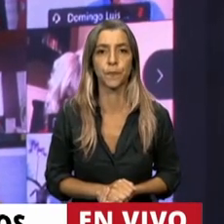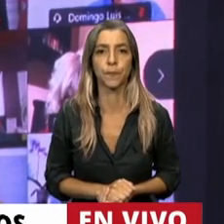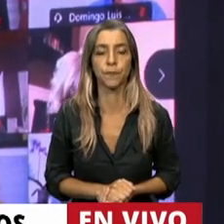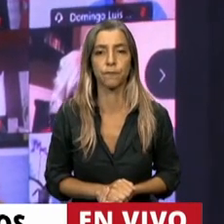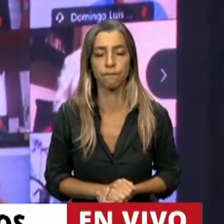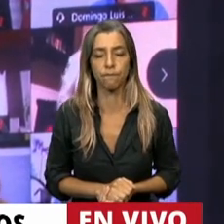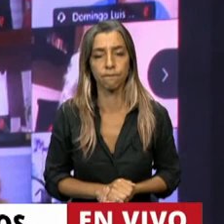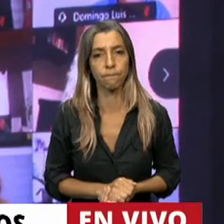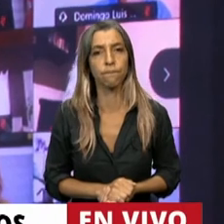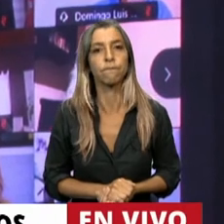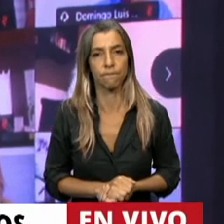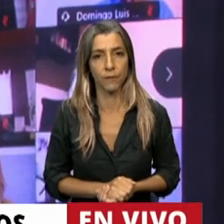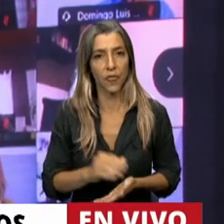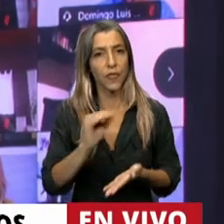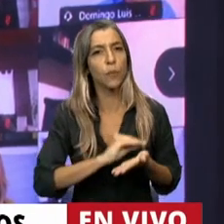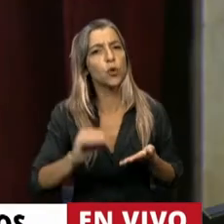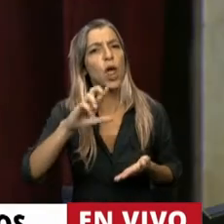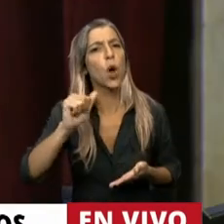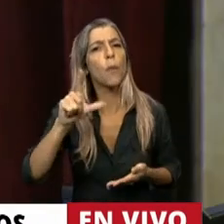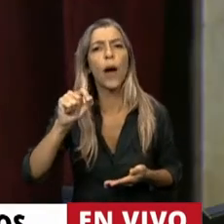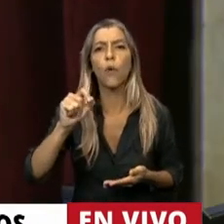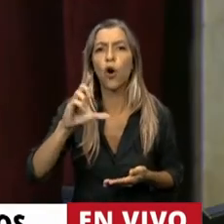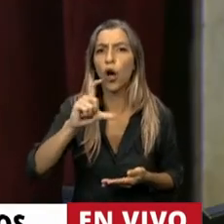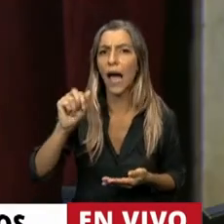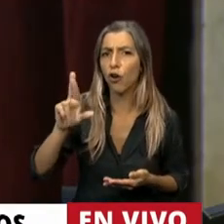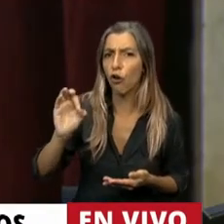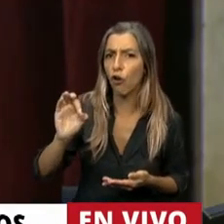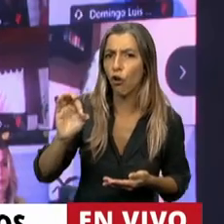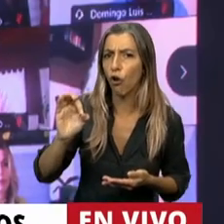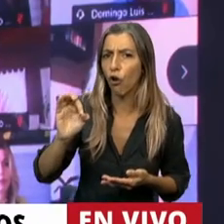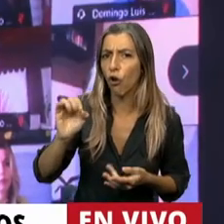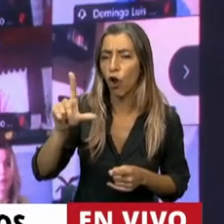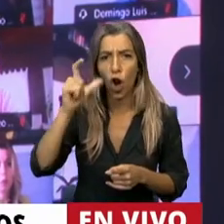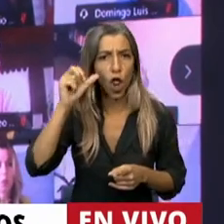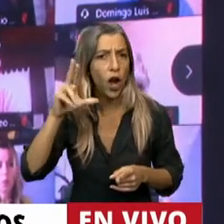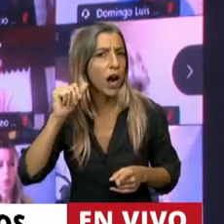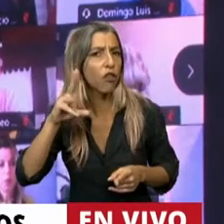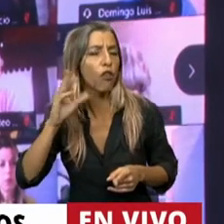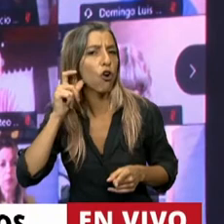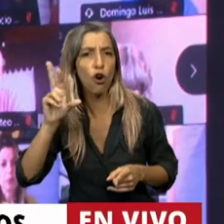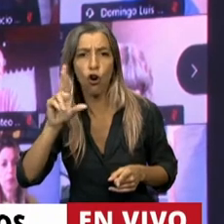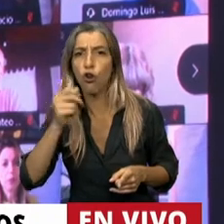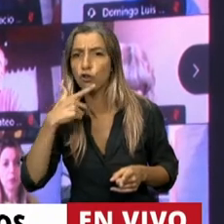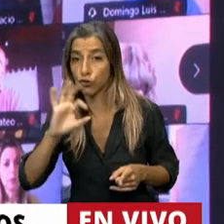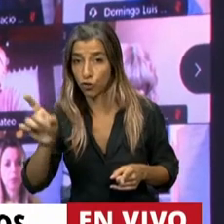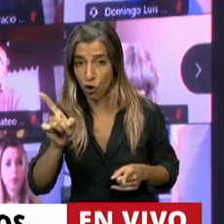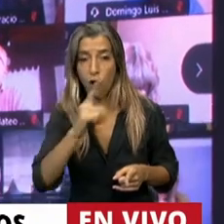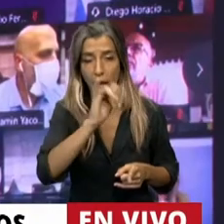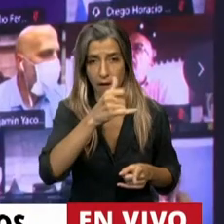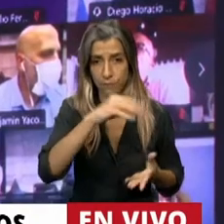lugar pablo carro no es asombroso ok muy